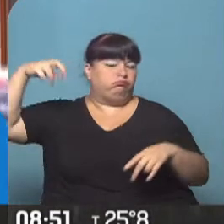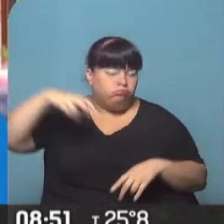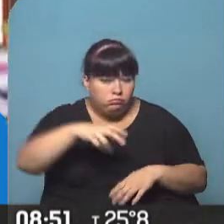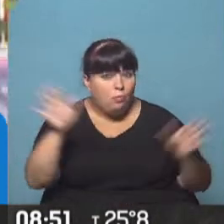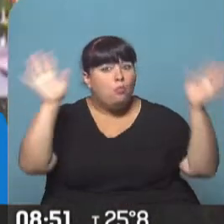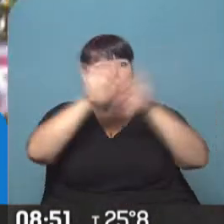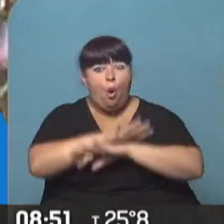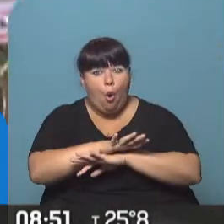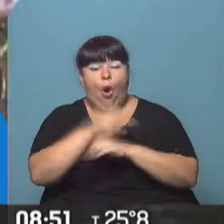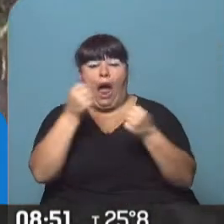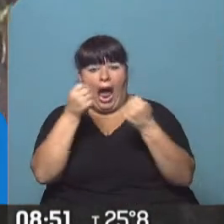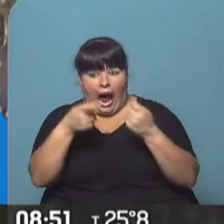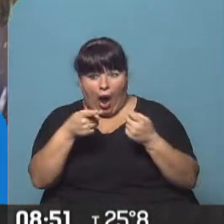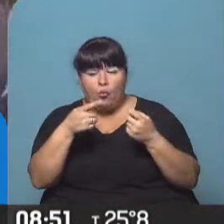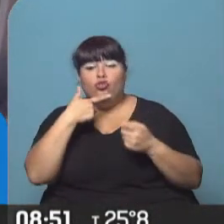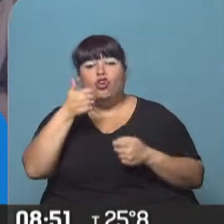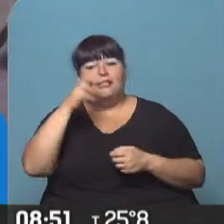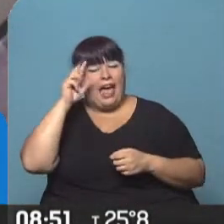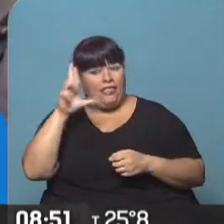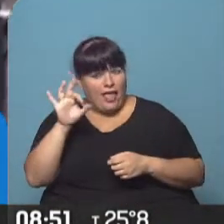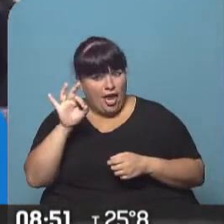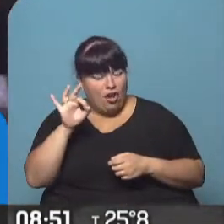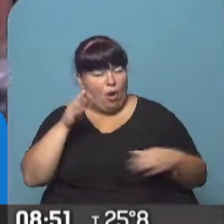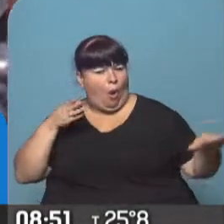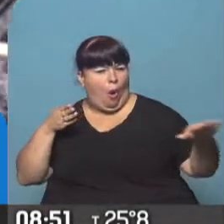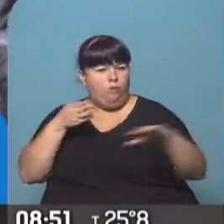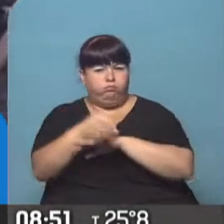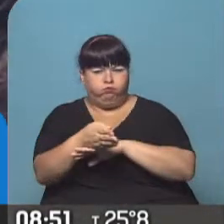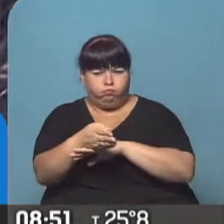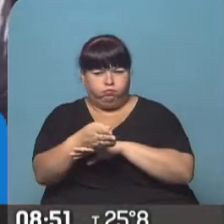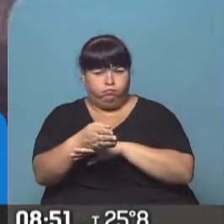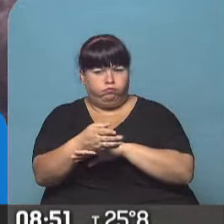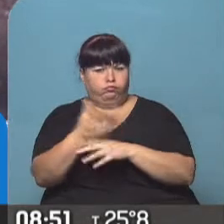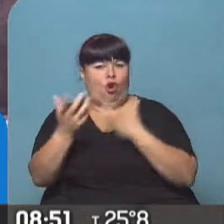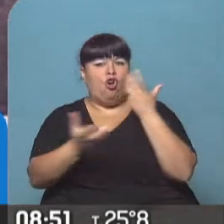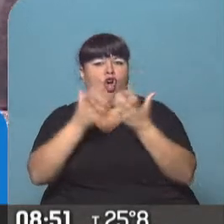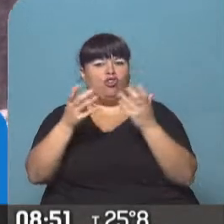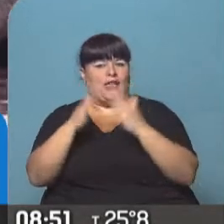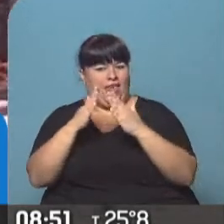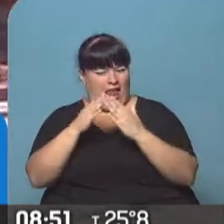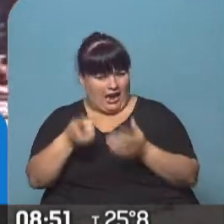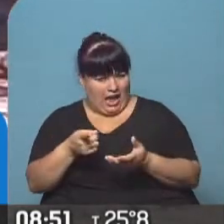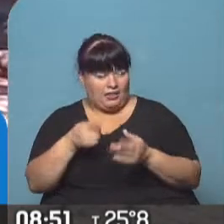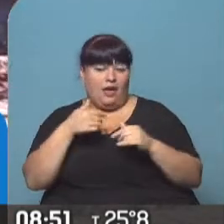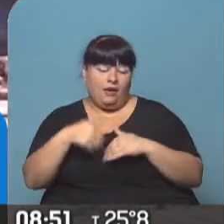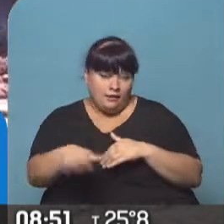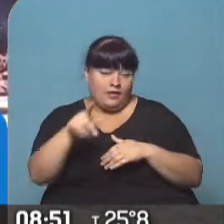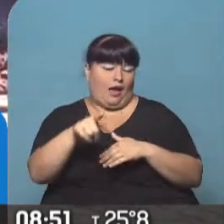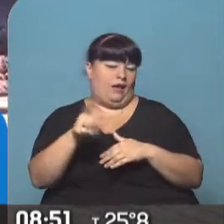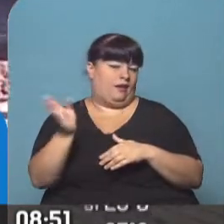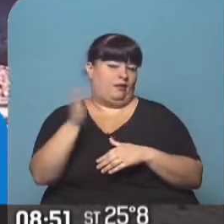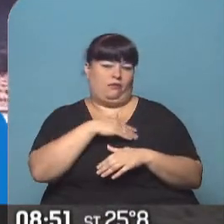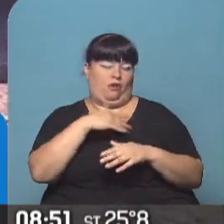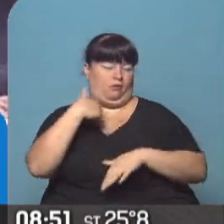y ven a este vehículo, a este Sandero, incrustado en la cocina de la vivienda. Y a partir de ahí, todo